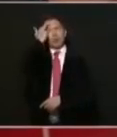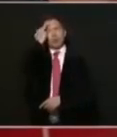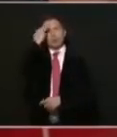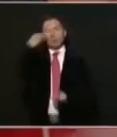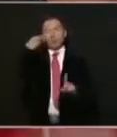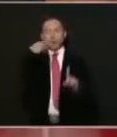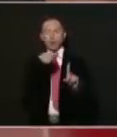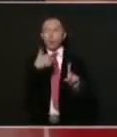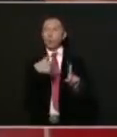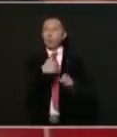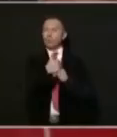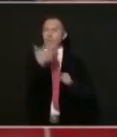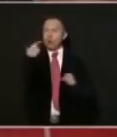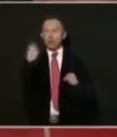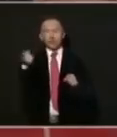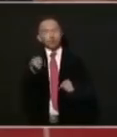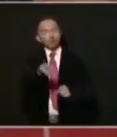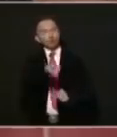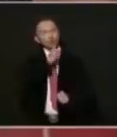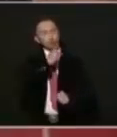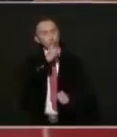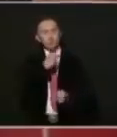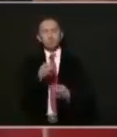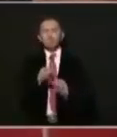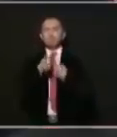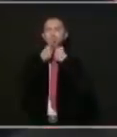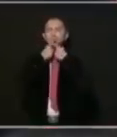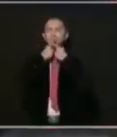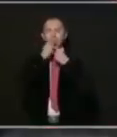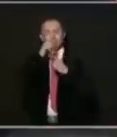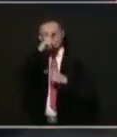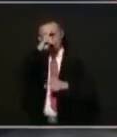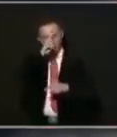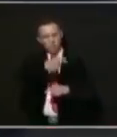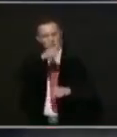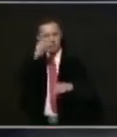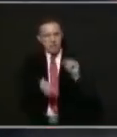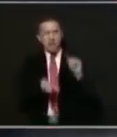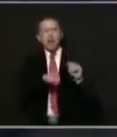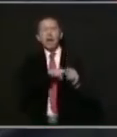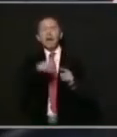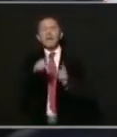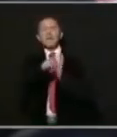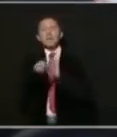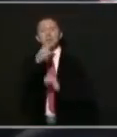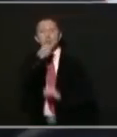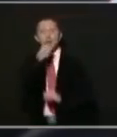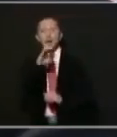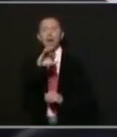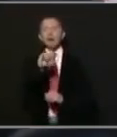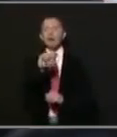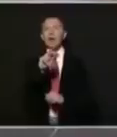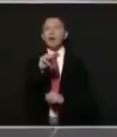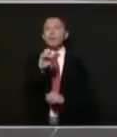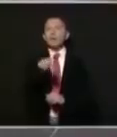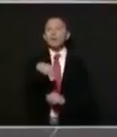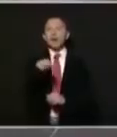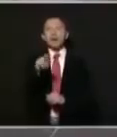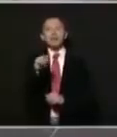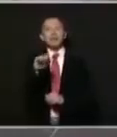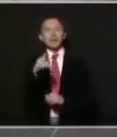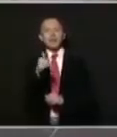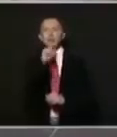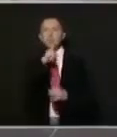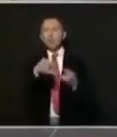la censura, ni casos como el de Carmen Aristegui y muchos otros casos, y